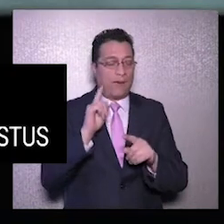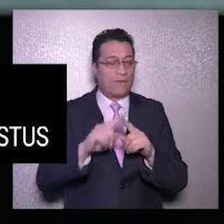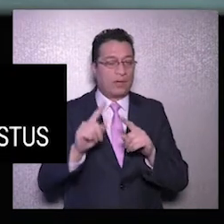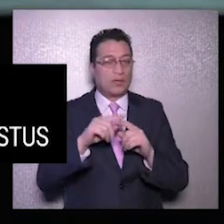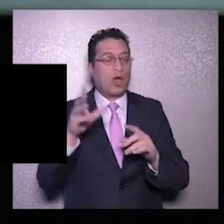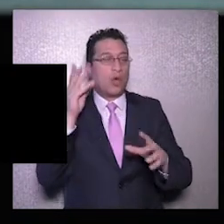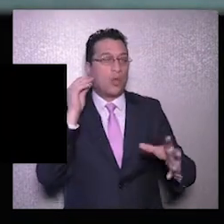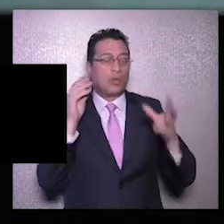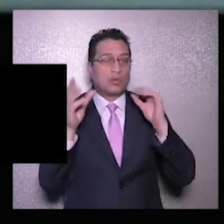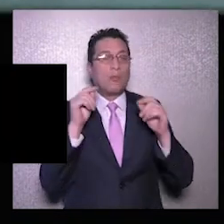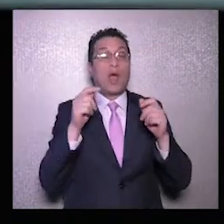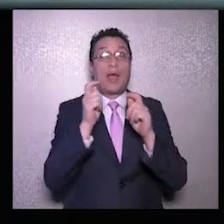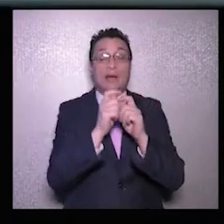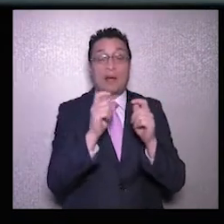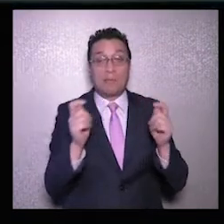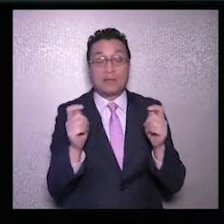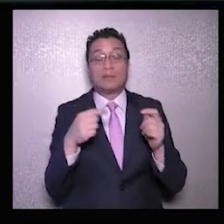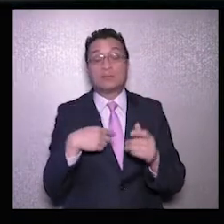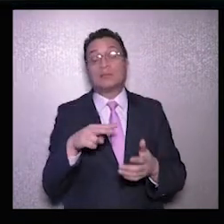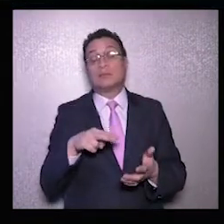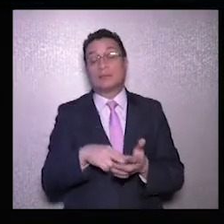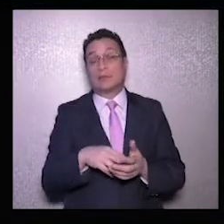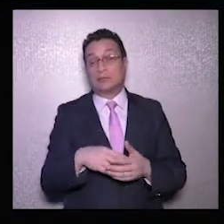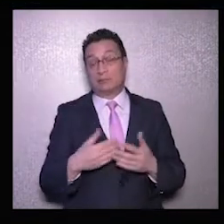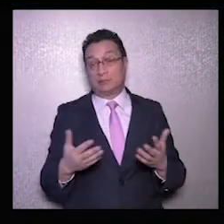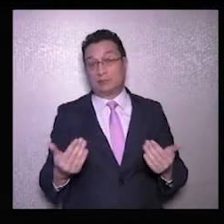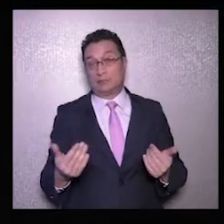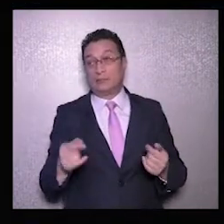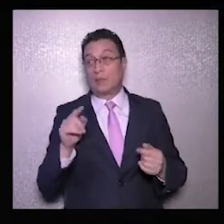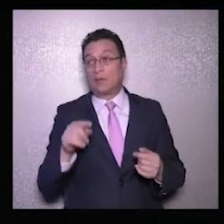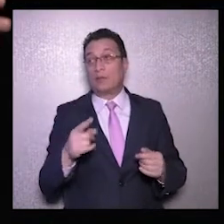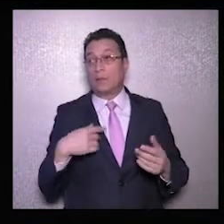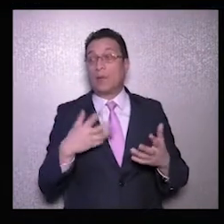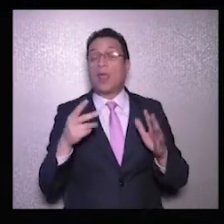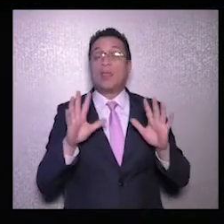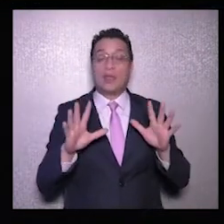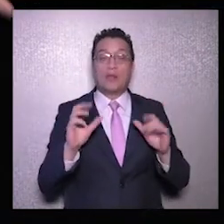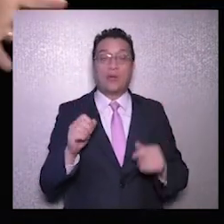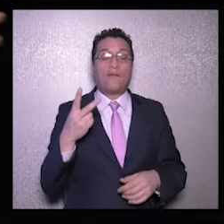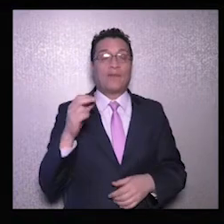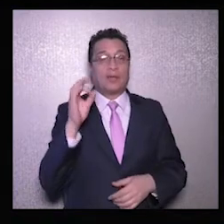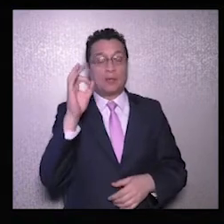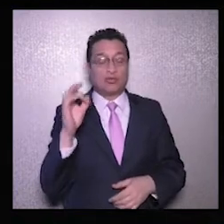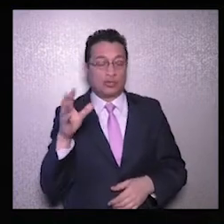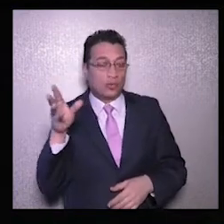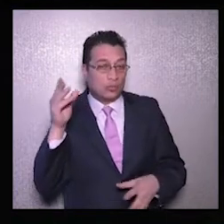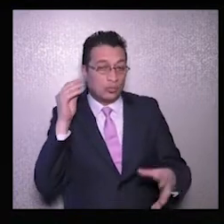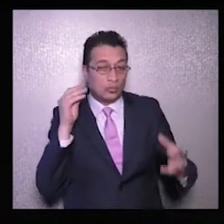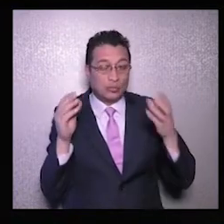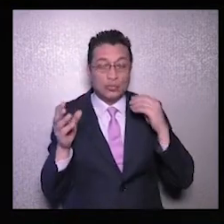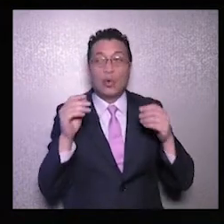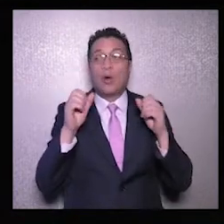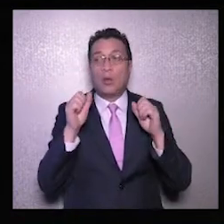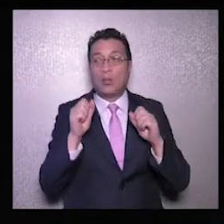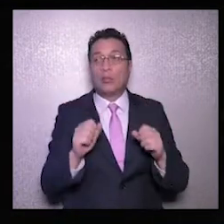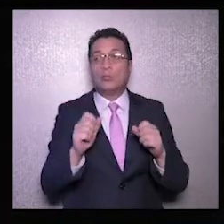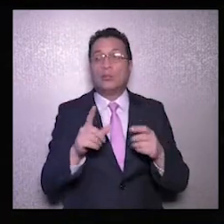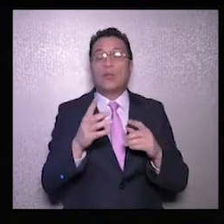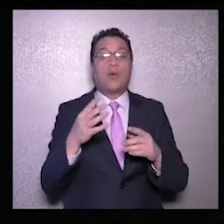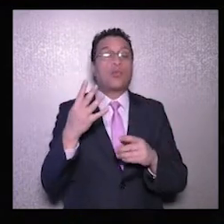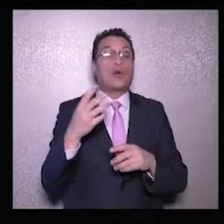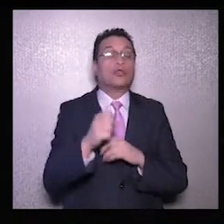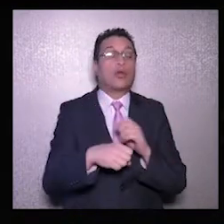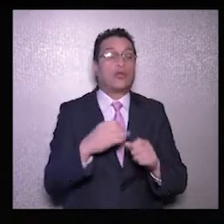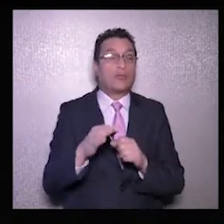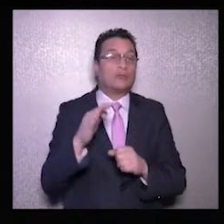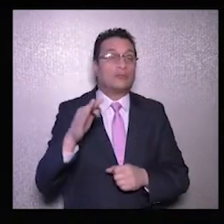las campañas. Yo espero que si el 10, el 20% de lo que escuchamos aquí se puede realizar durante los próximos 4 años, yo